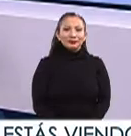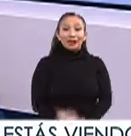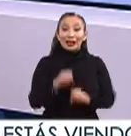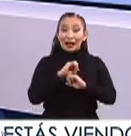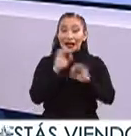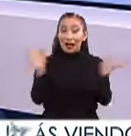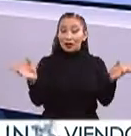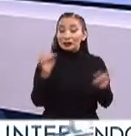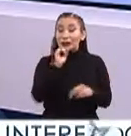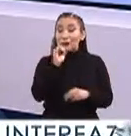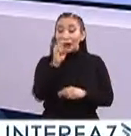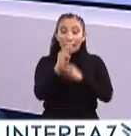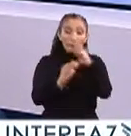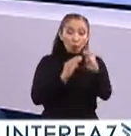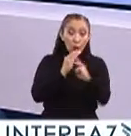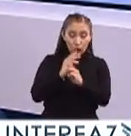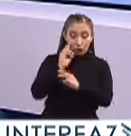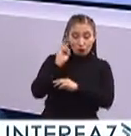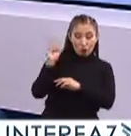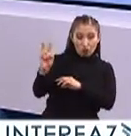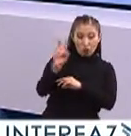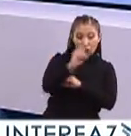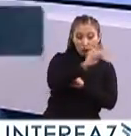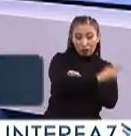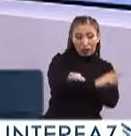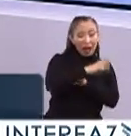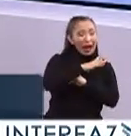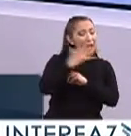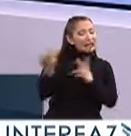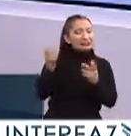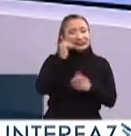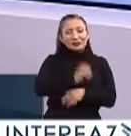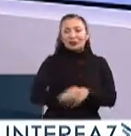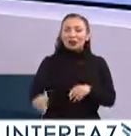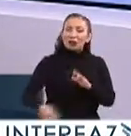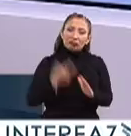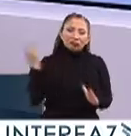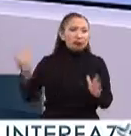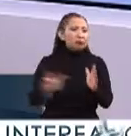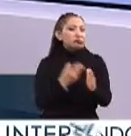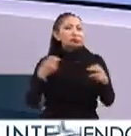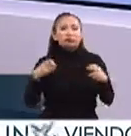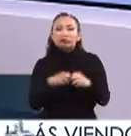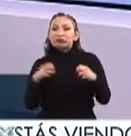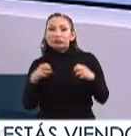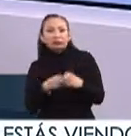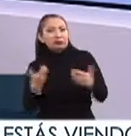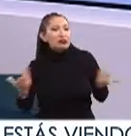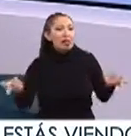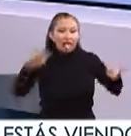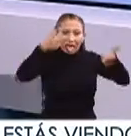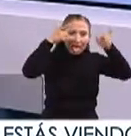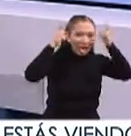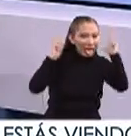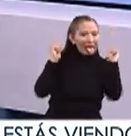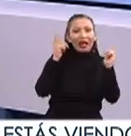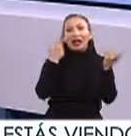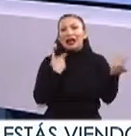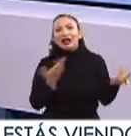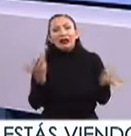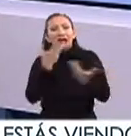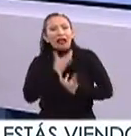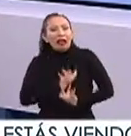Así es, Omar, y es que en el mundo, como bien lo dijiste, vivimos una constante ansiedad en nuestra época. El estrés,